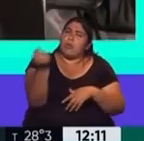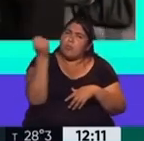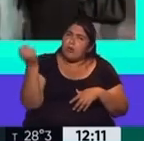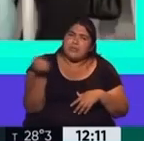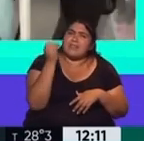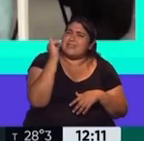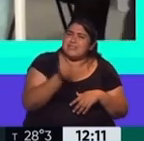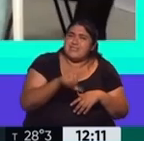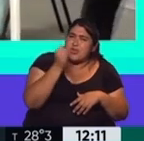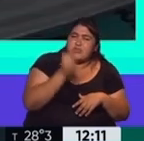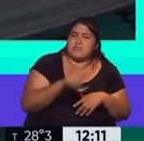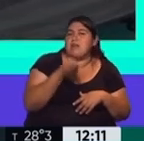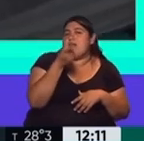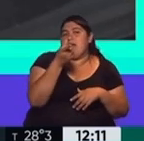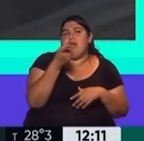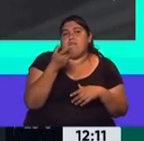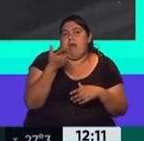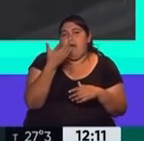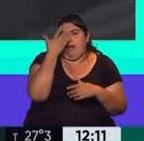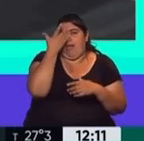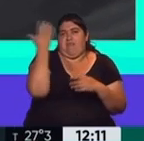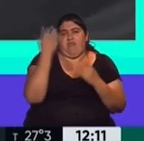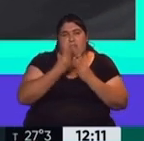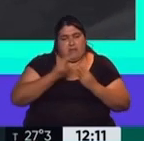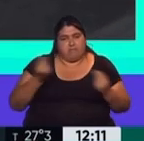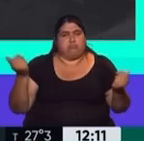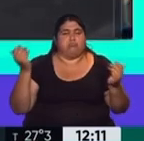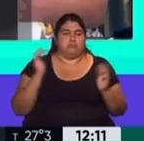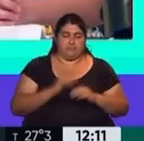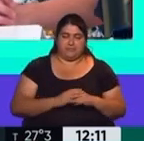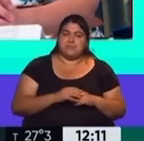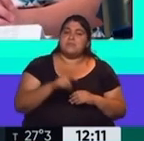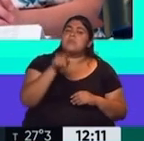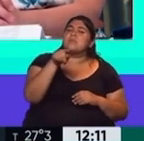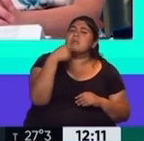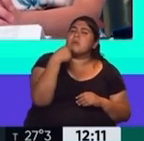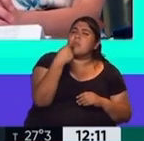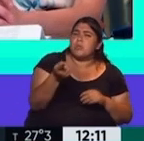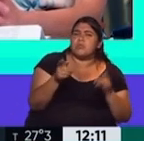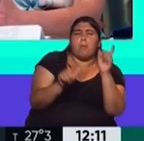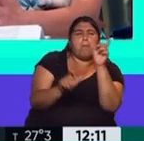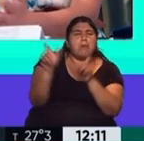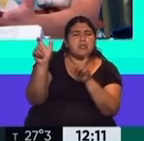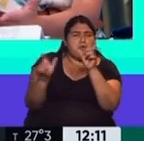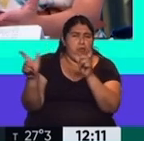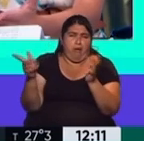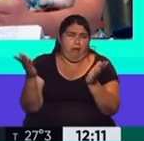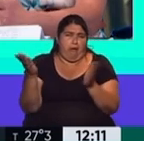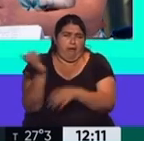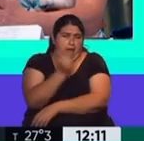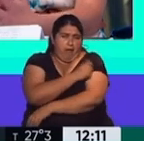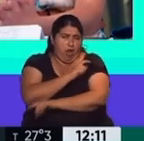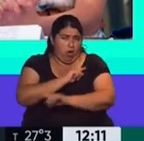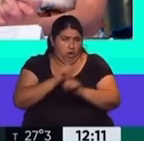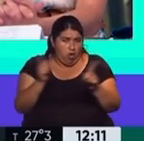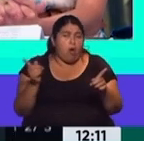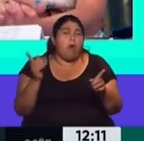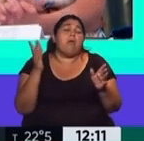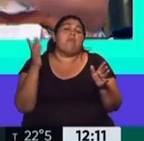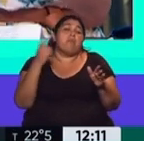expansión de esta enfermedad rector y qué pasa con aquellos estudiantes que no se quieren vacunar pero que si quieren asistir de manera